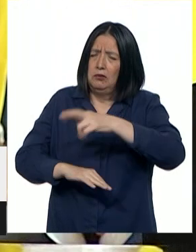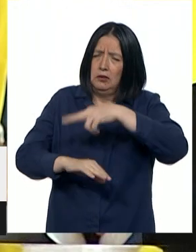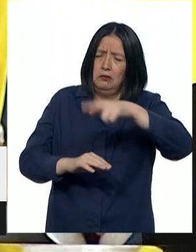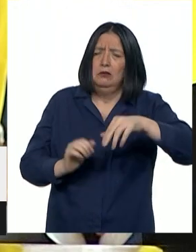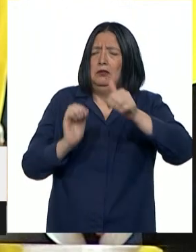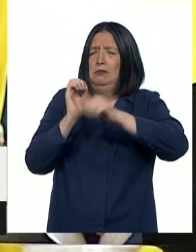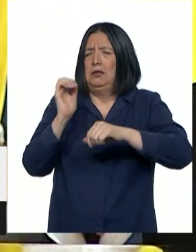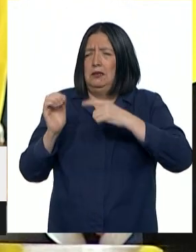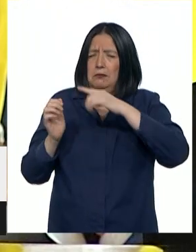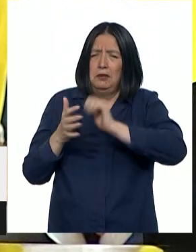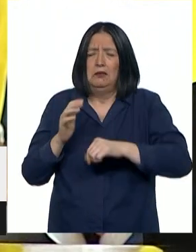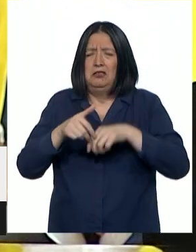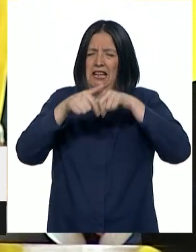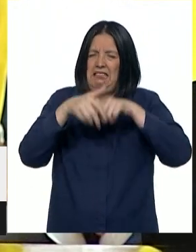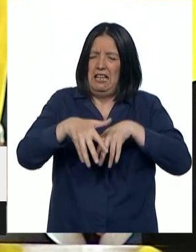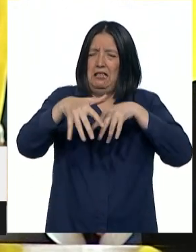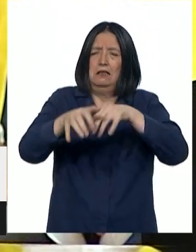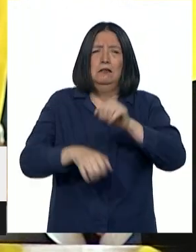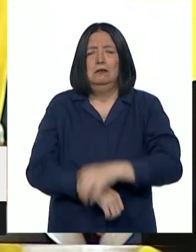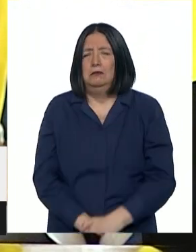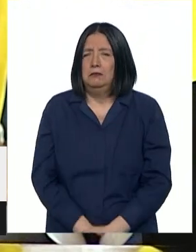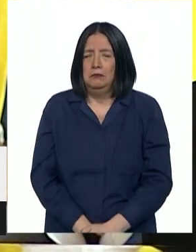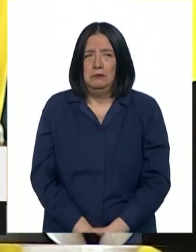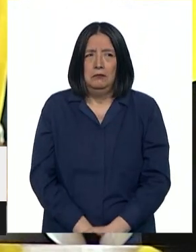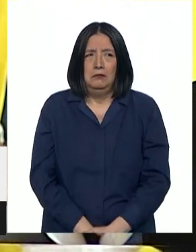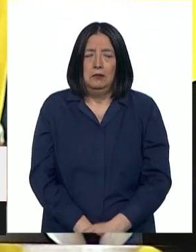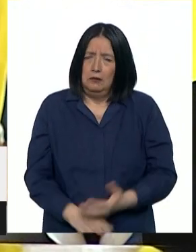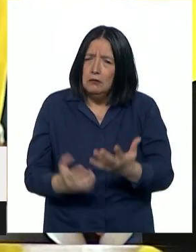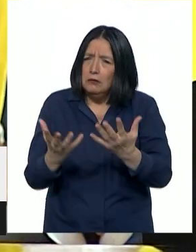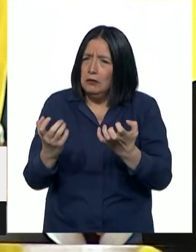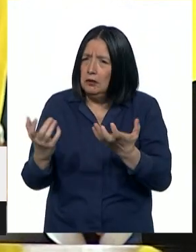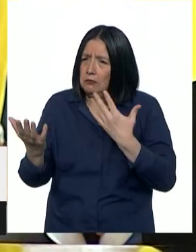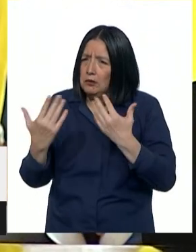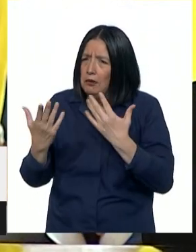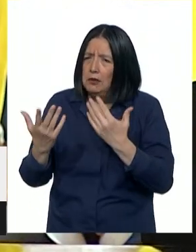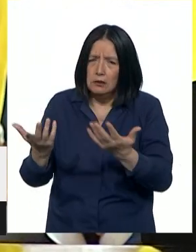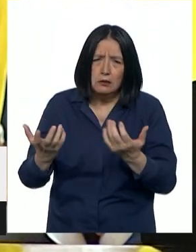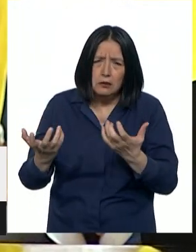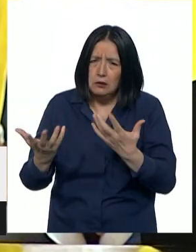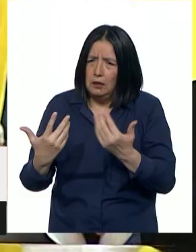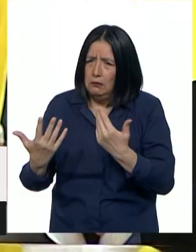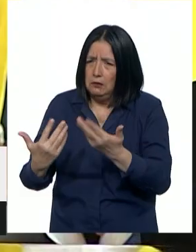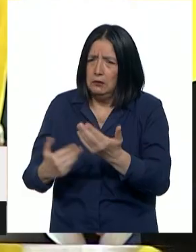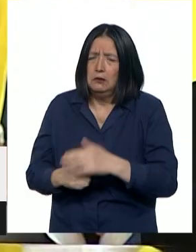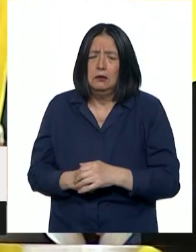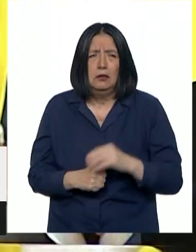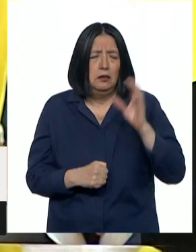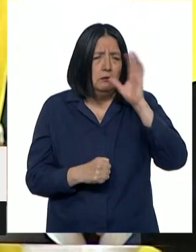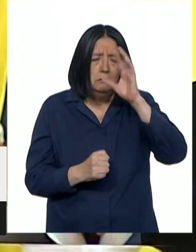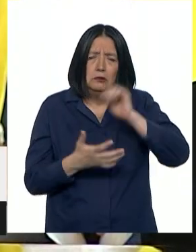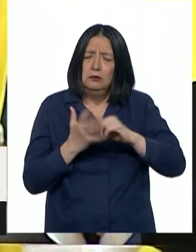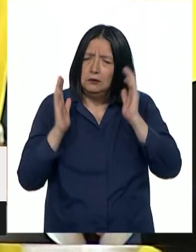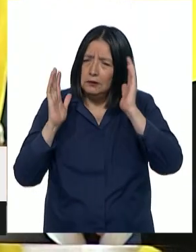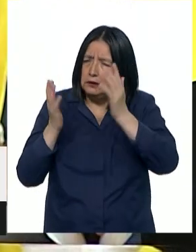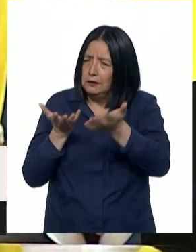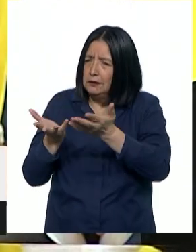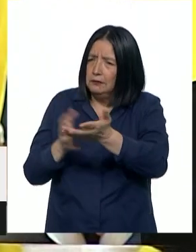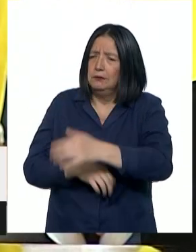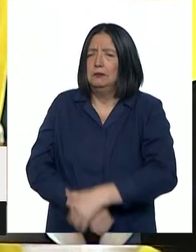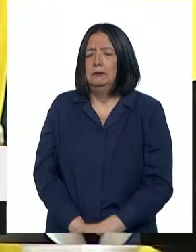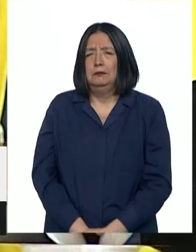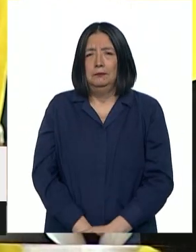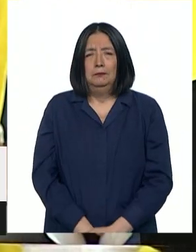nuestros hermanos estaban movilizando a buscar el diálogo, a buscar atenderlos.